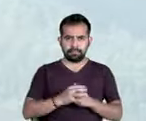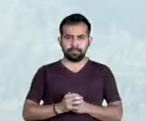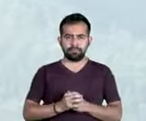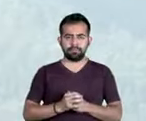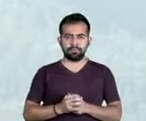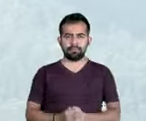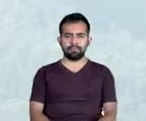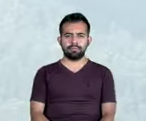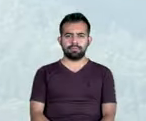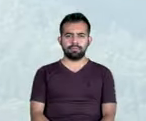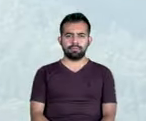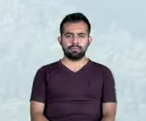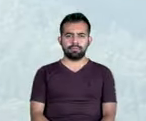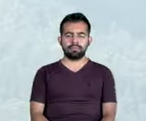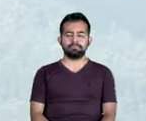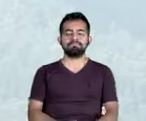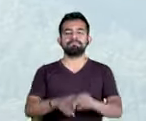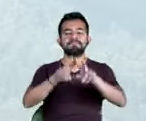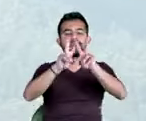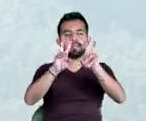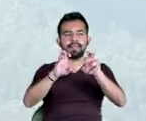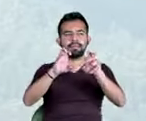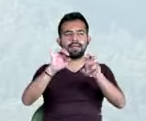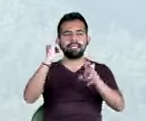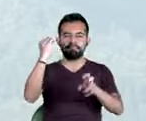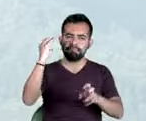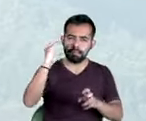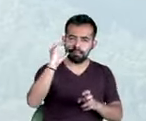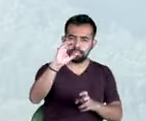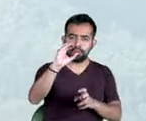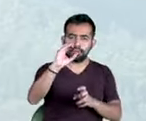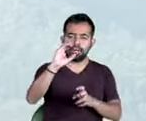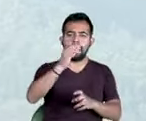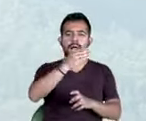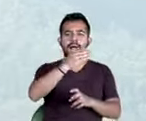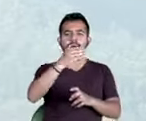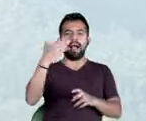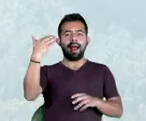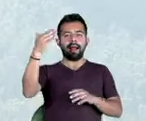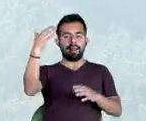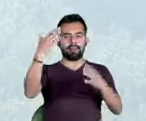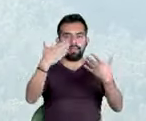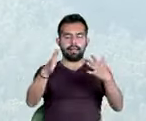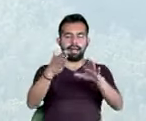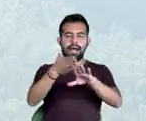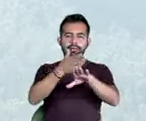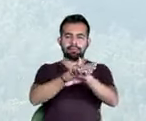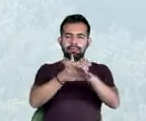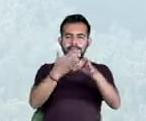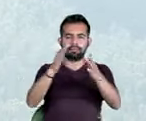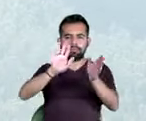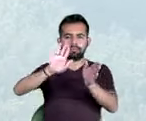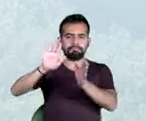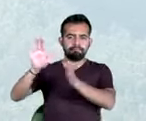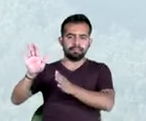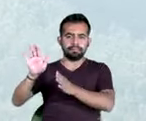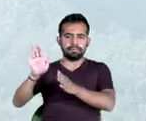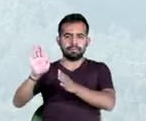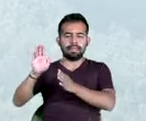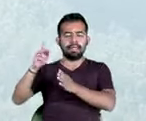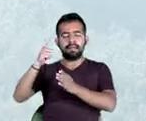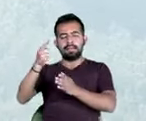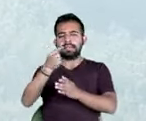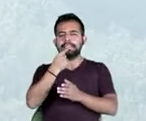afinando. En términos de inversión, el alcalde saliente nos había dicho en nuestra primera reunión que